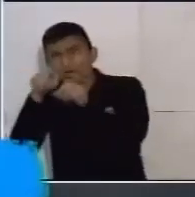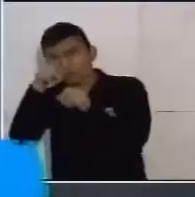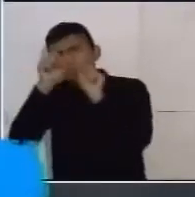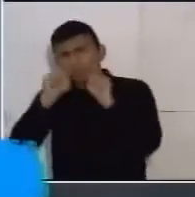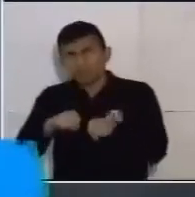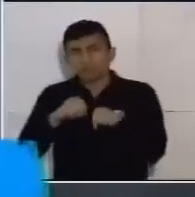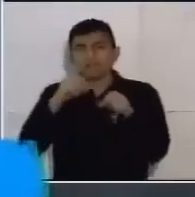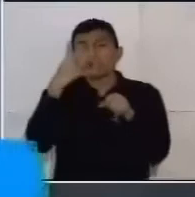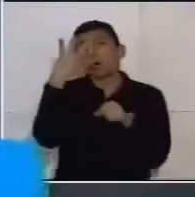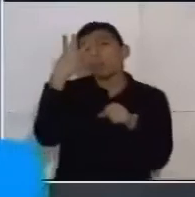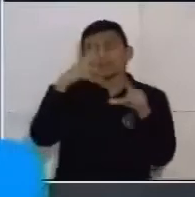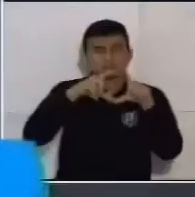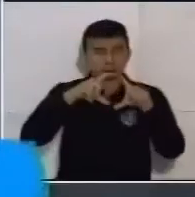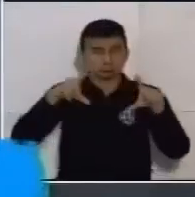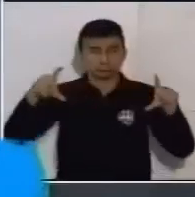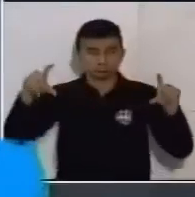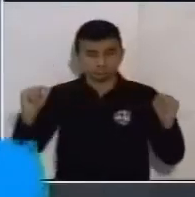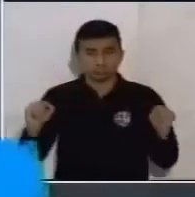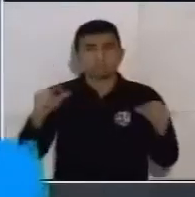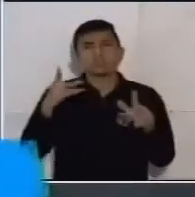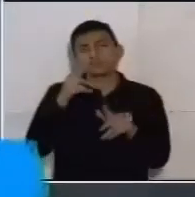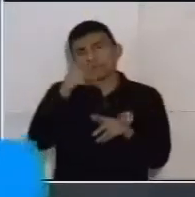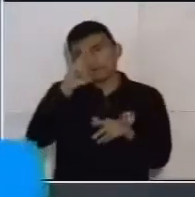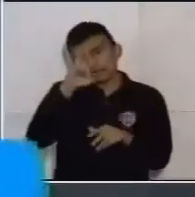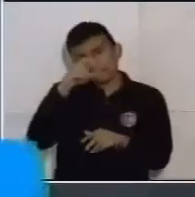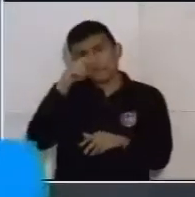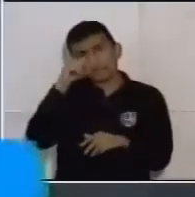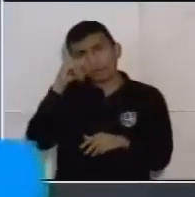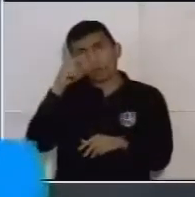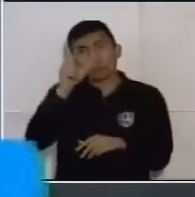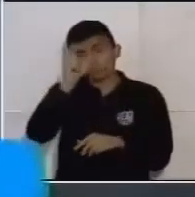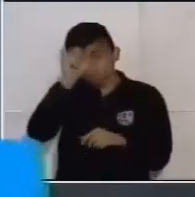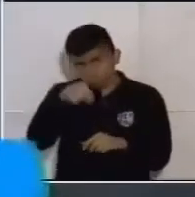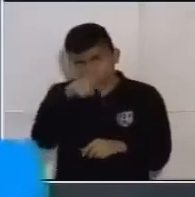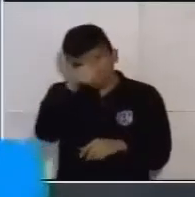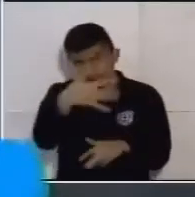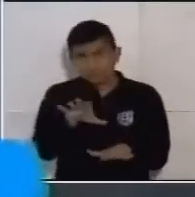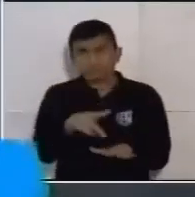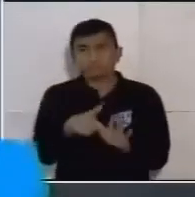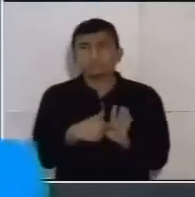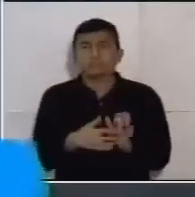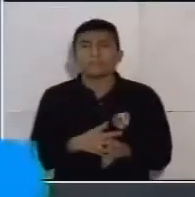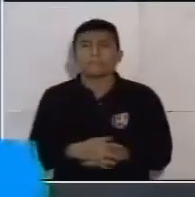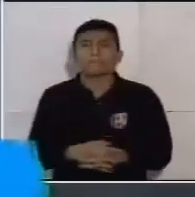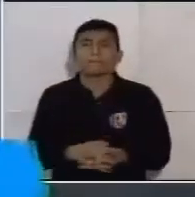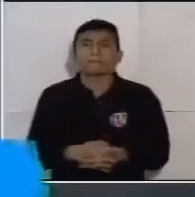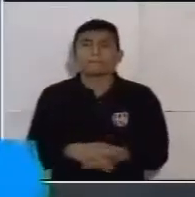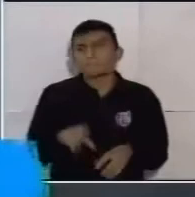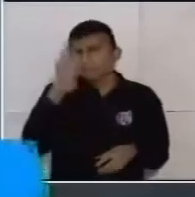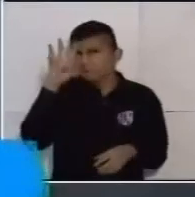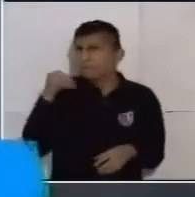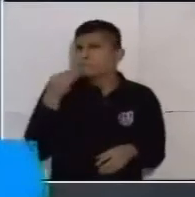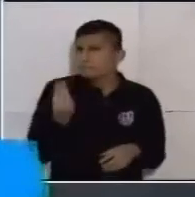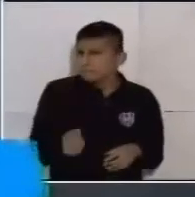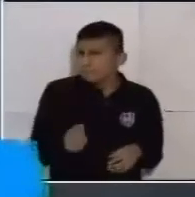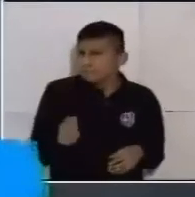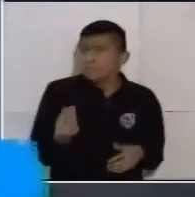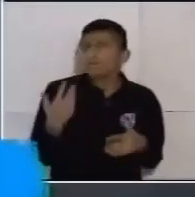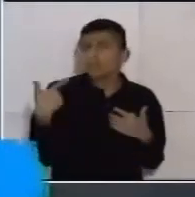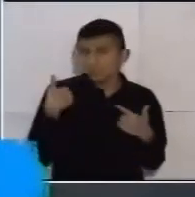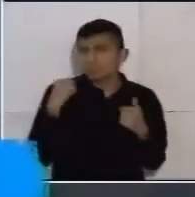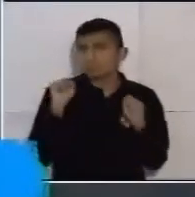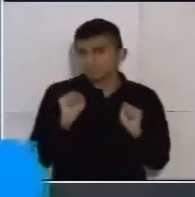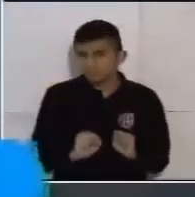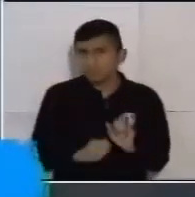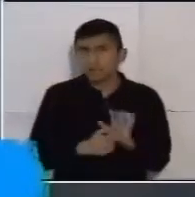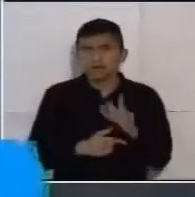calcular. Y la 4, otro rectángulo, lo podemos calcular. ¿Por qué? Porque yo puedo